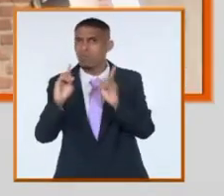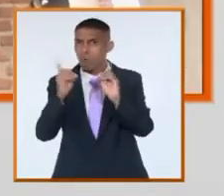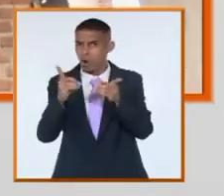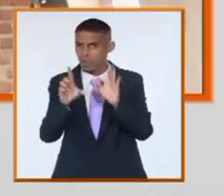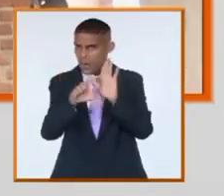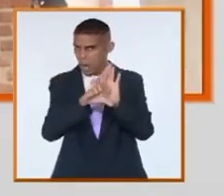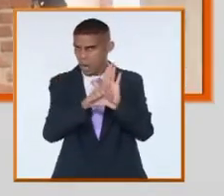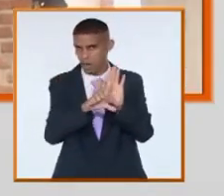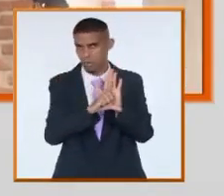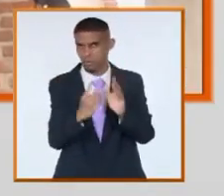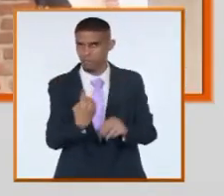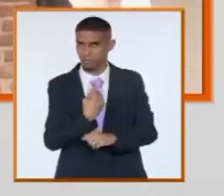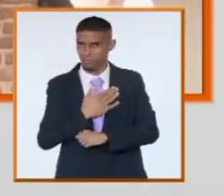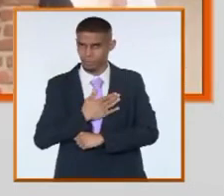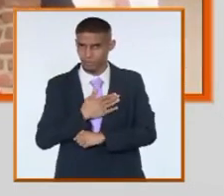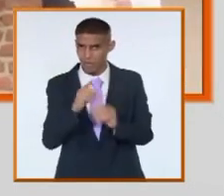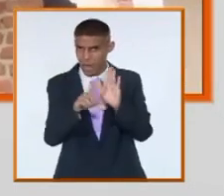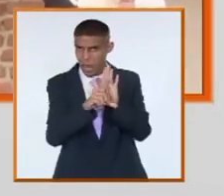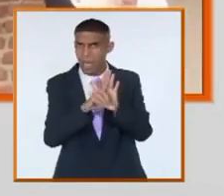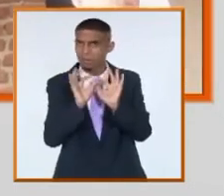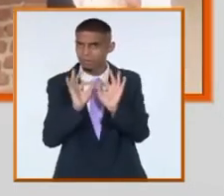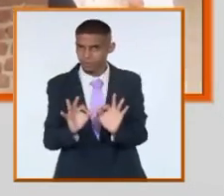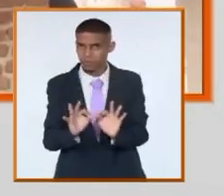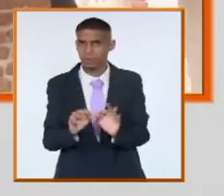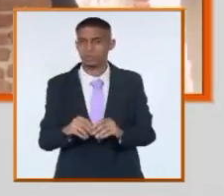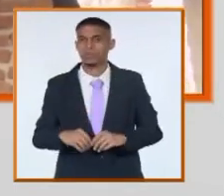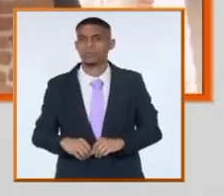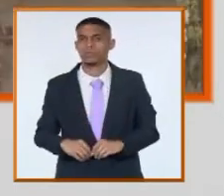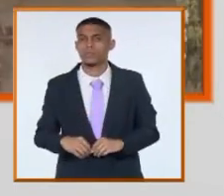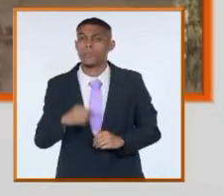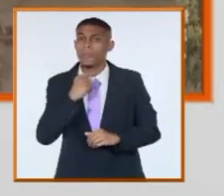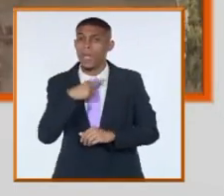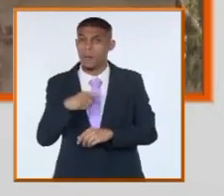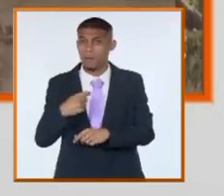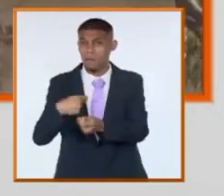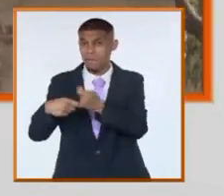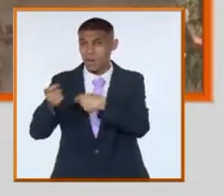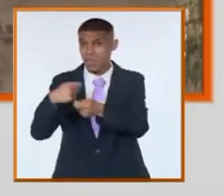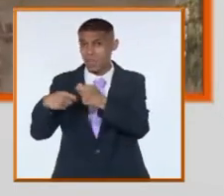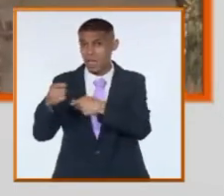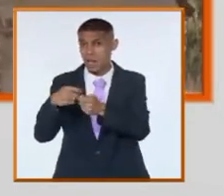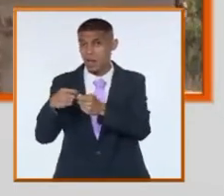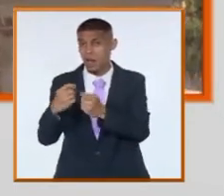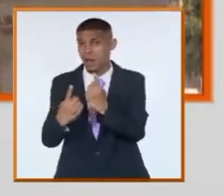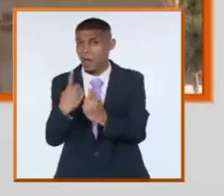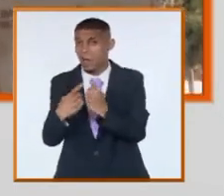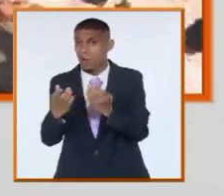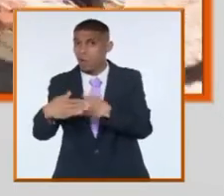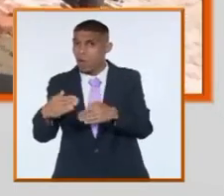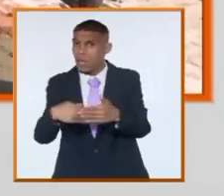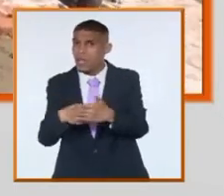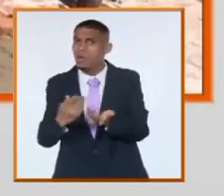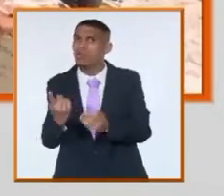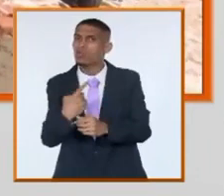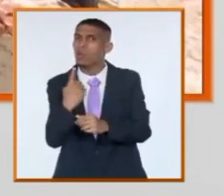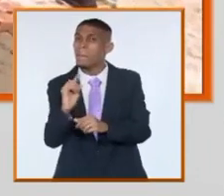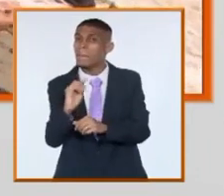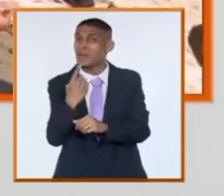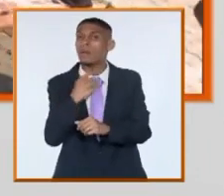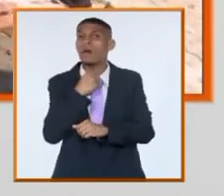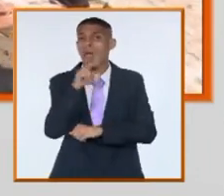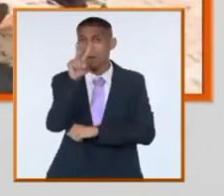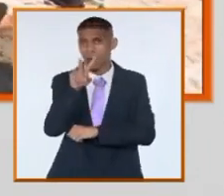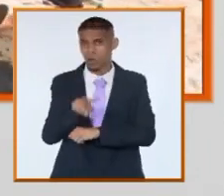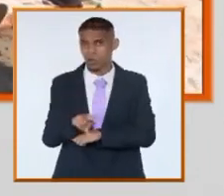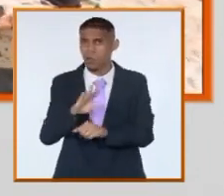que estamos aplicando y inclusive para importar un equipo de la construcción nosotros somos los que avalamos el tipo de equipo que